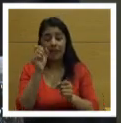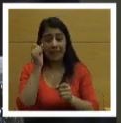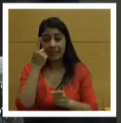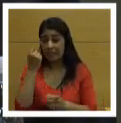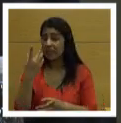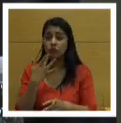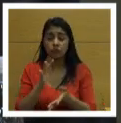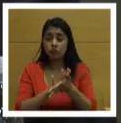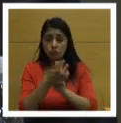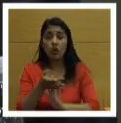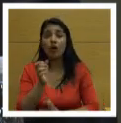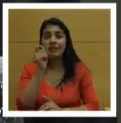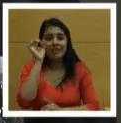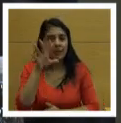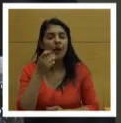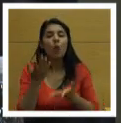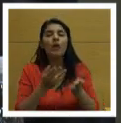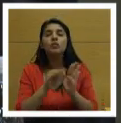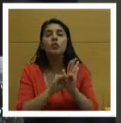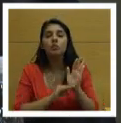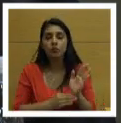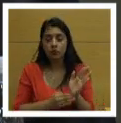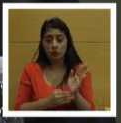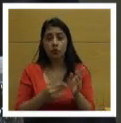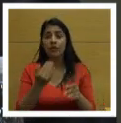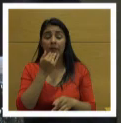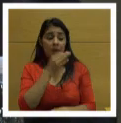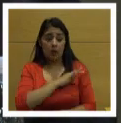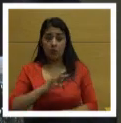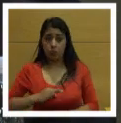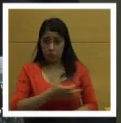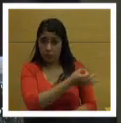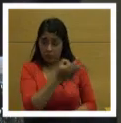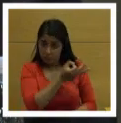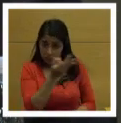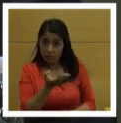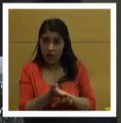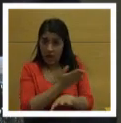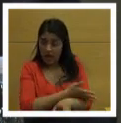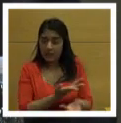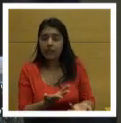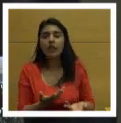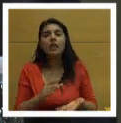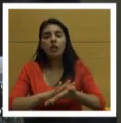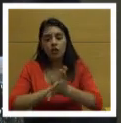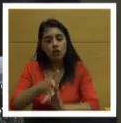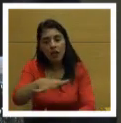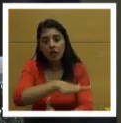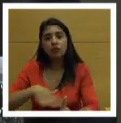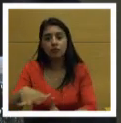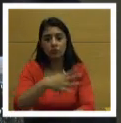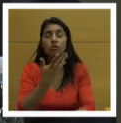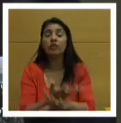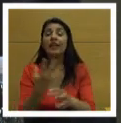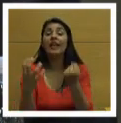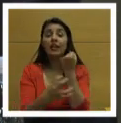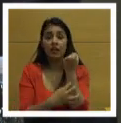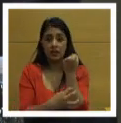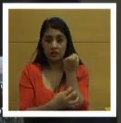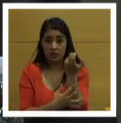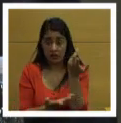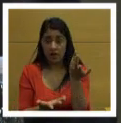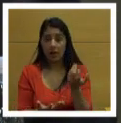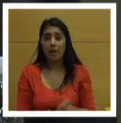Lamberto Cisternas Rocha, y de esta contextualización que refleja el acontecer regional en el sentido que he